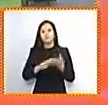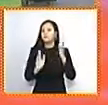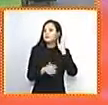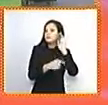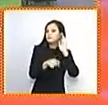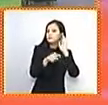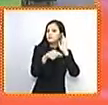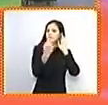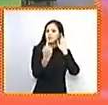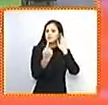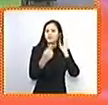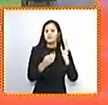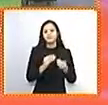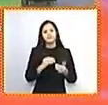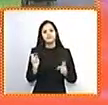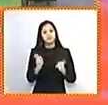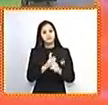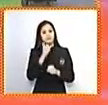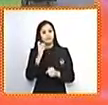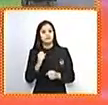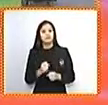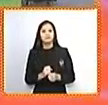más 1, el número favorecido es